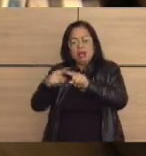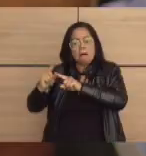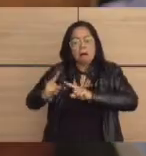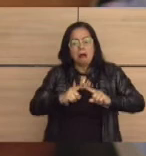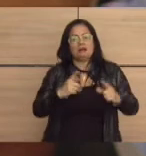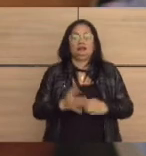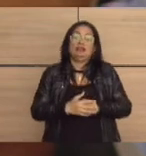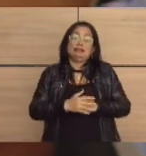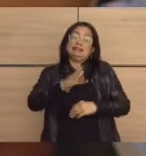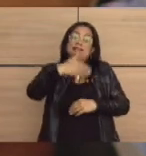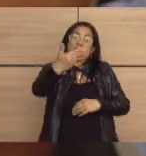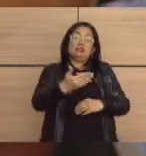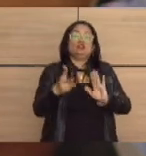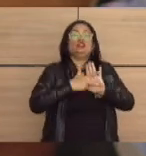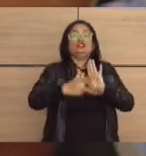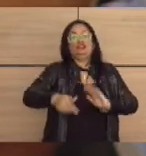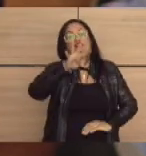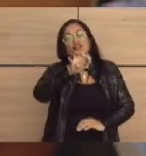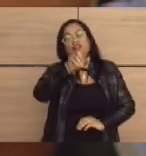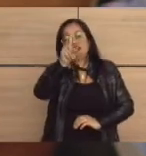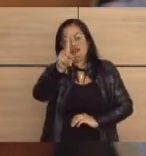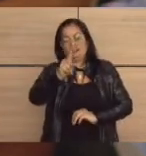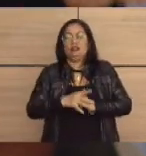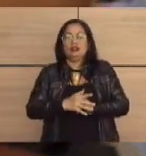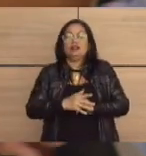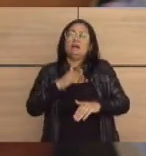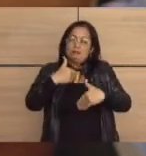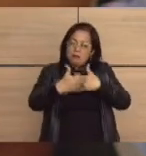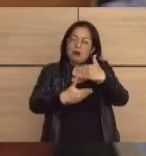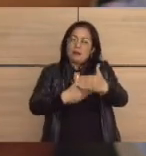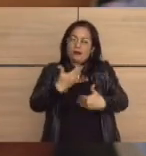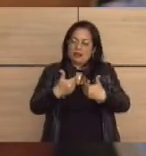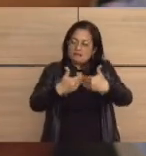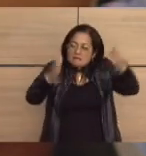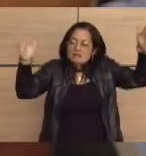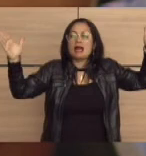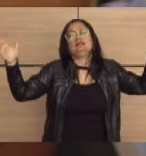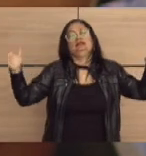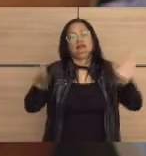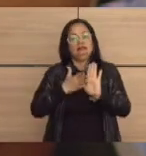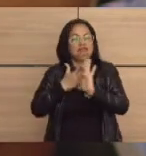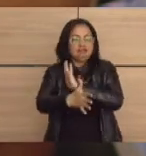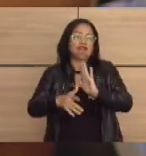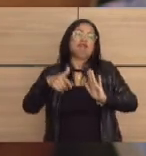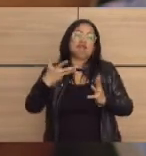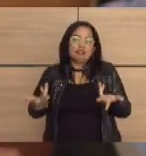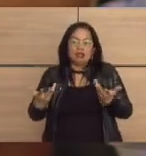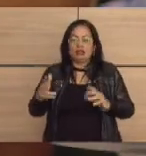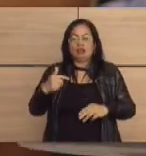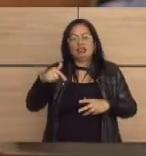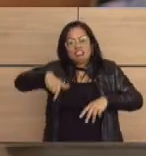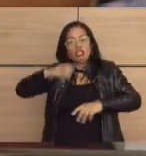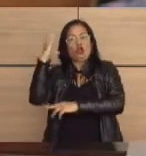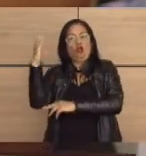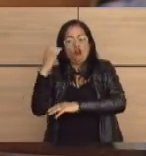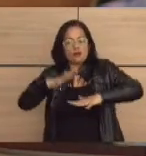la Constitución del 91 ha intentado abrir un poquito más el mosaico de nuestra definición y permitir